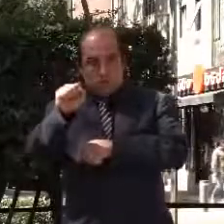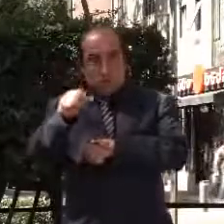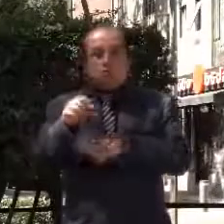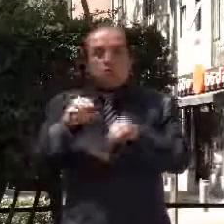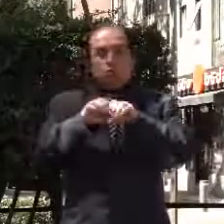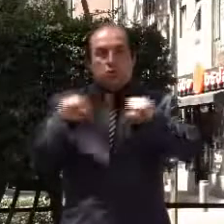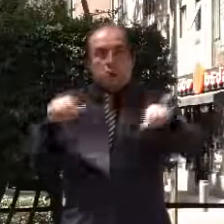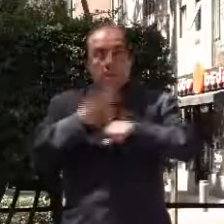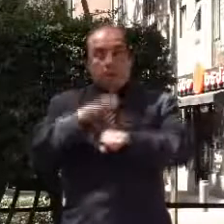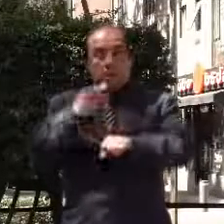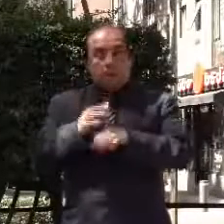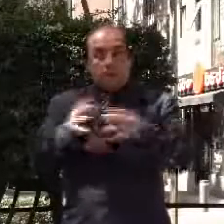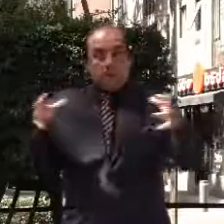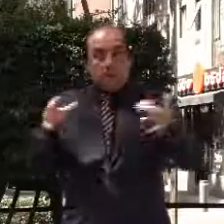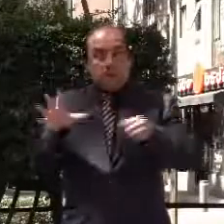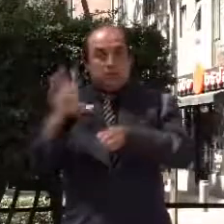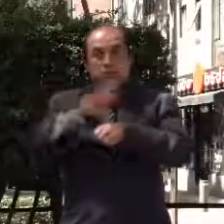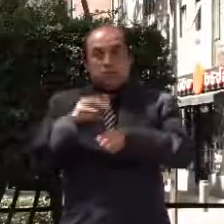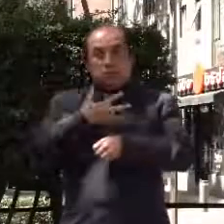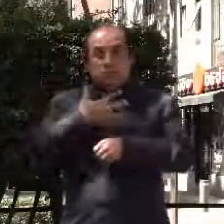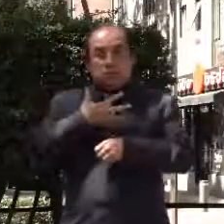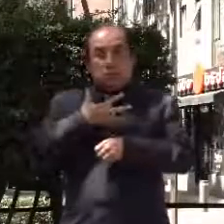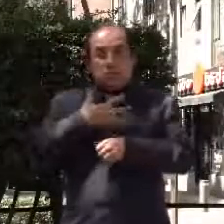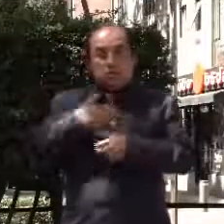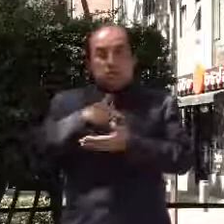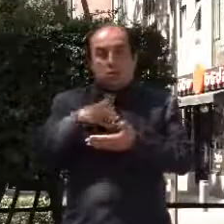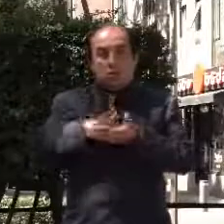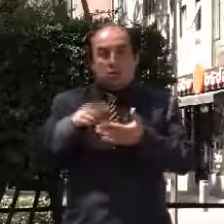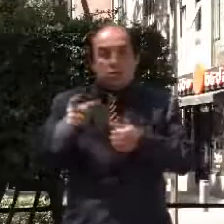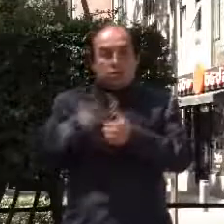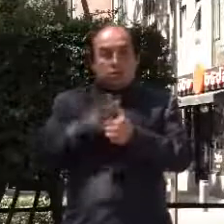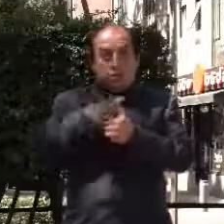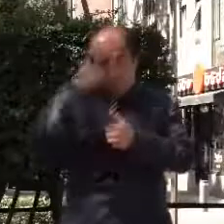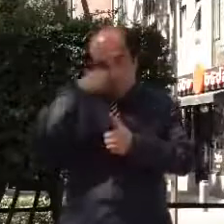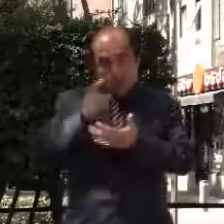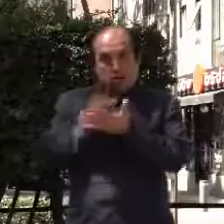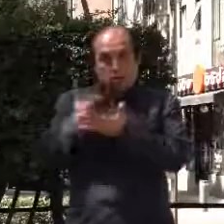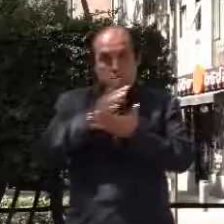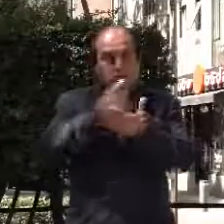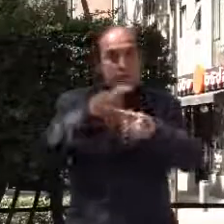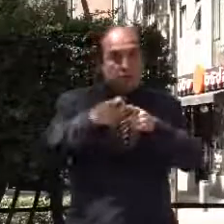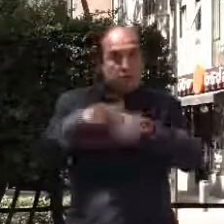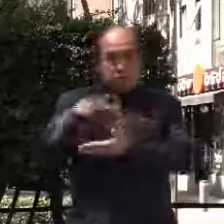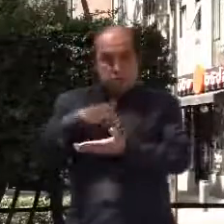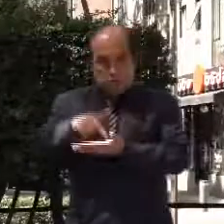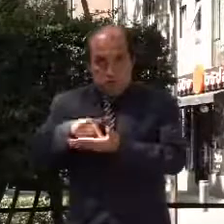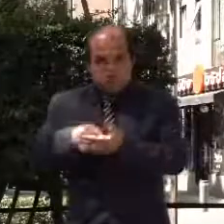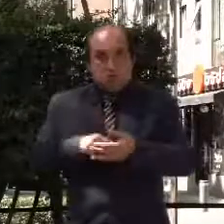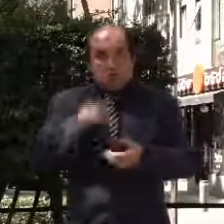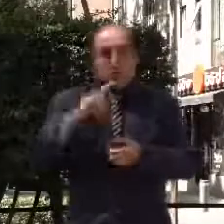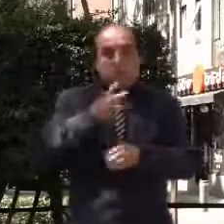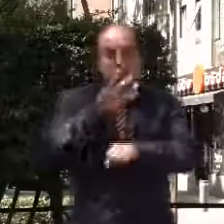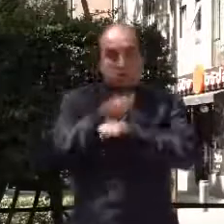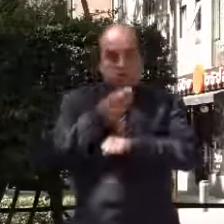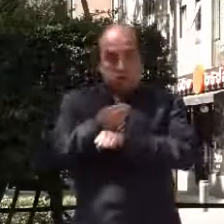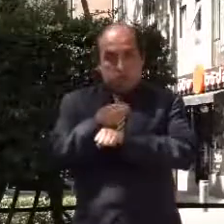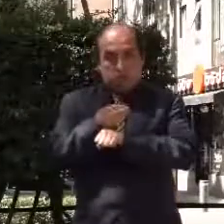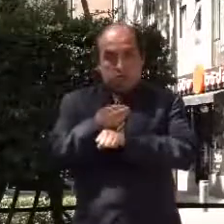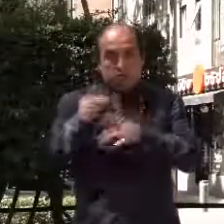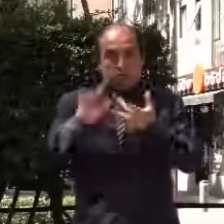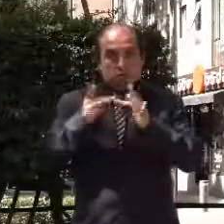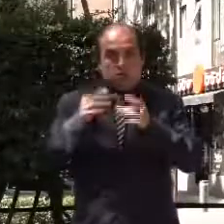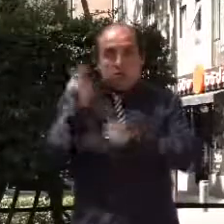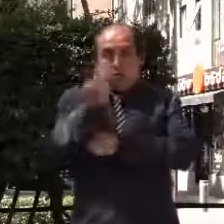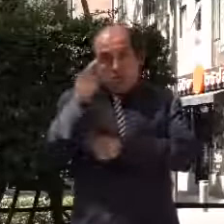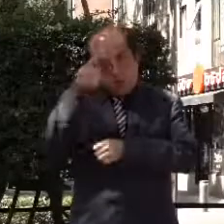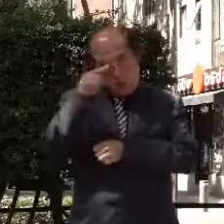permiten tener los caudales principales para su distribución a los distintos sectores. El acondicionamiento de la red es